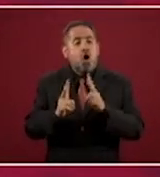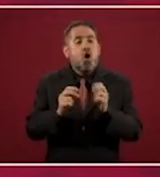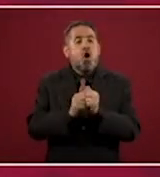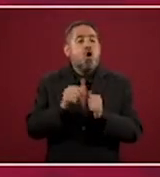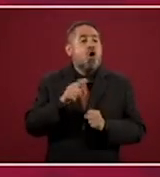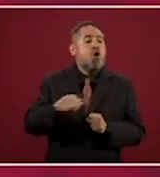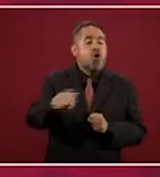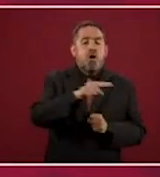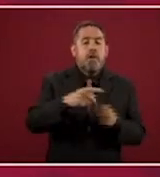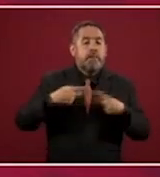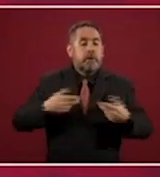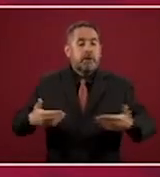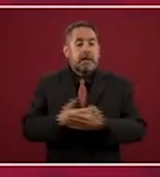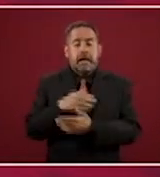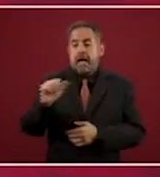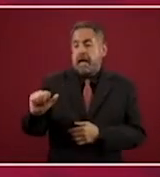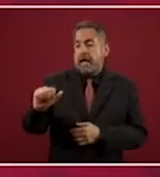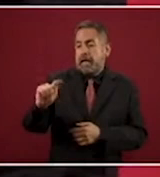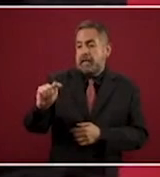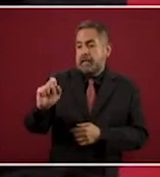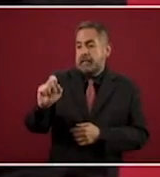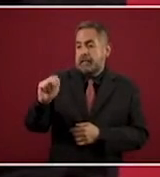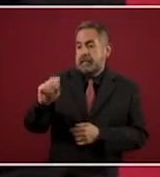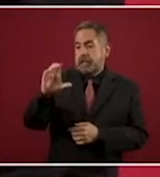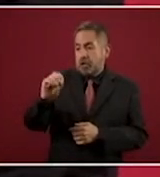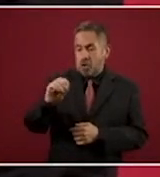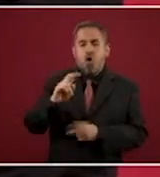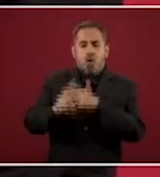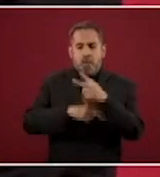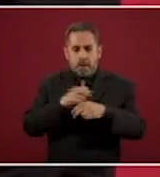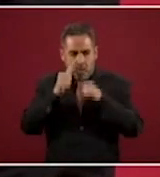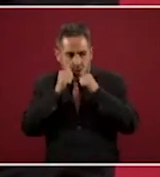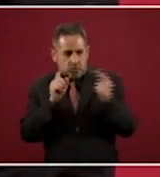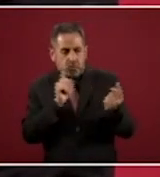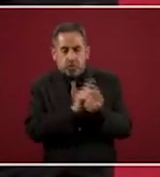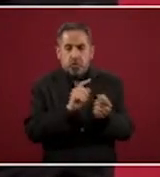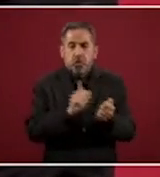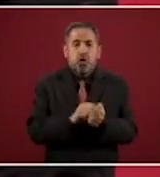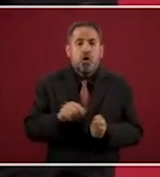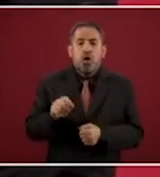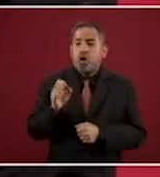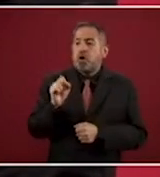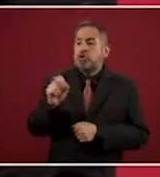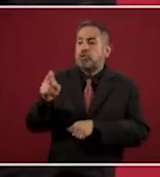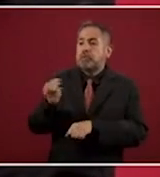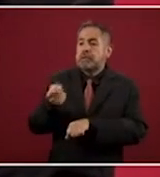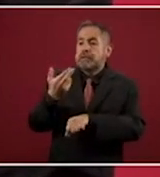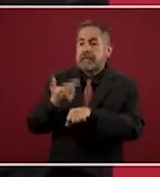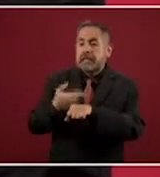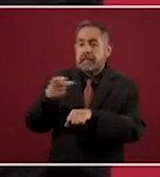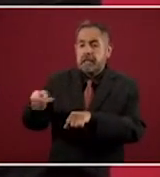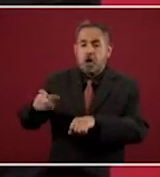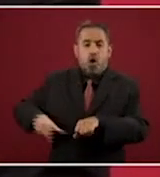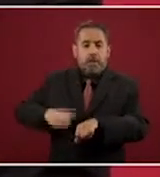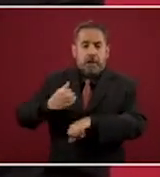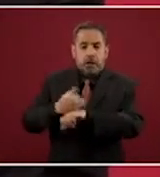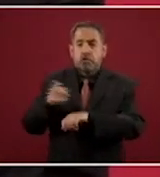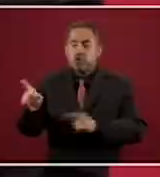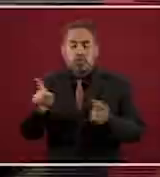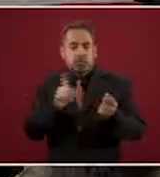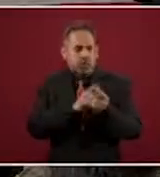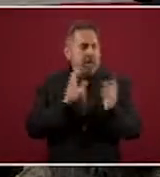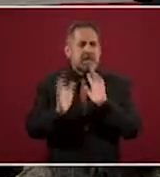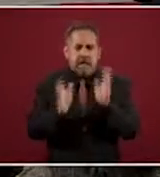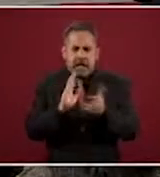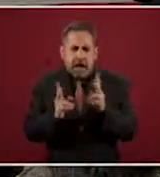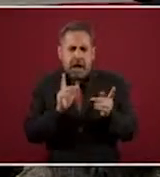los pobladores de Atenco, los va a atender el subsecretario de Gobernación. Ya han